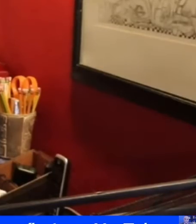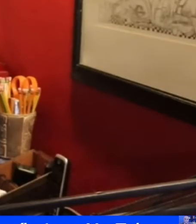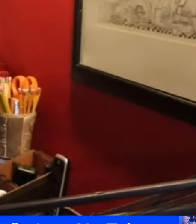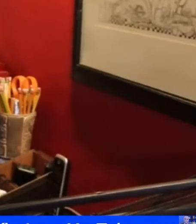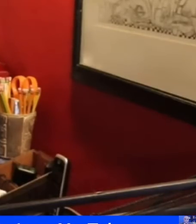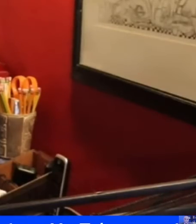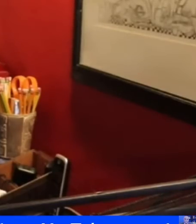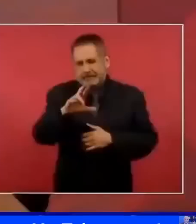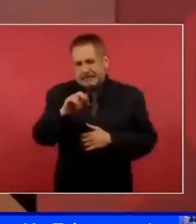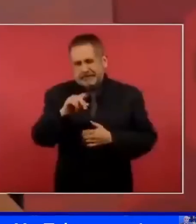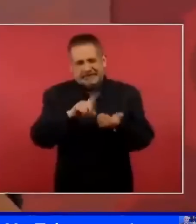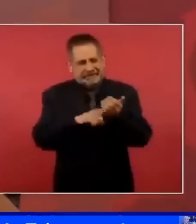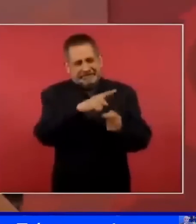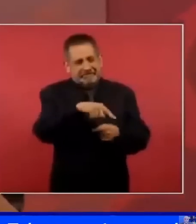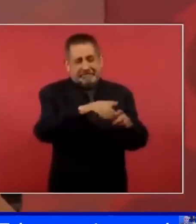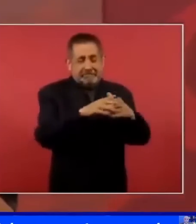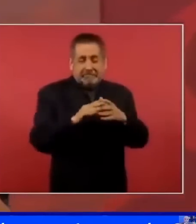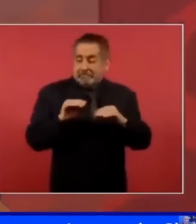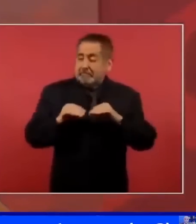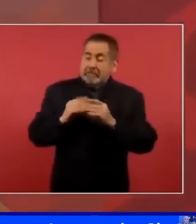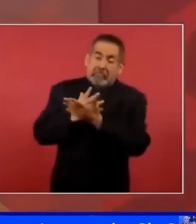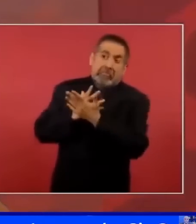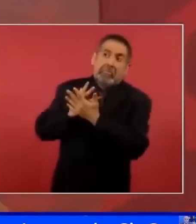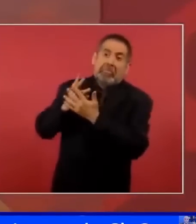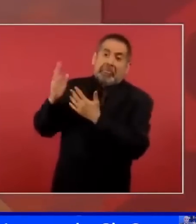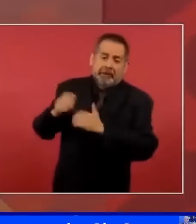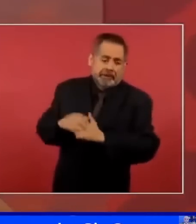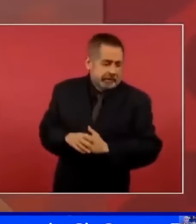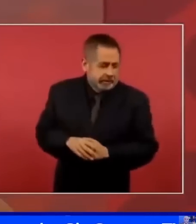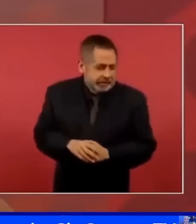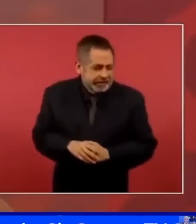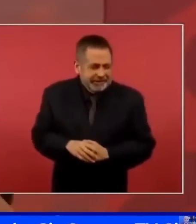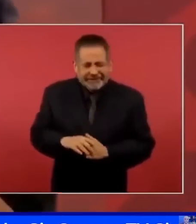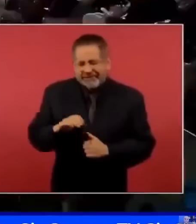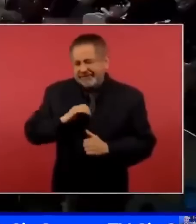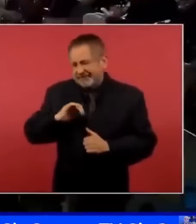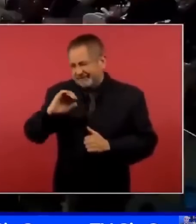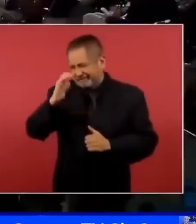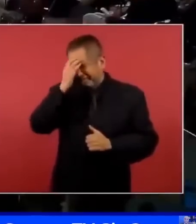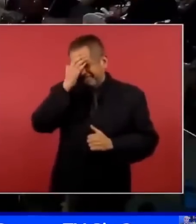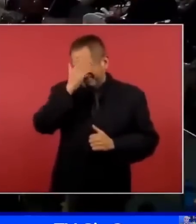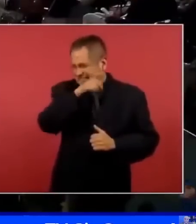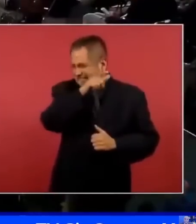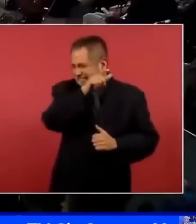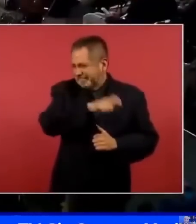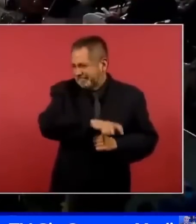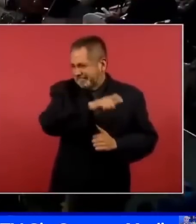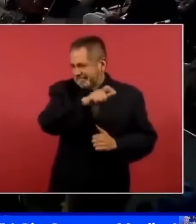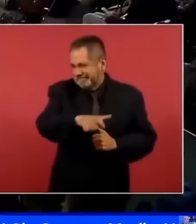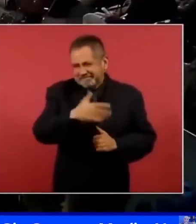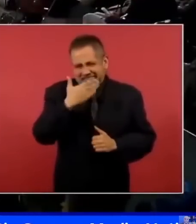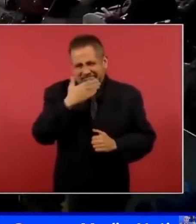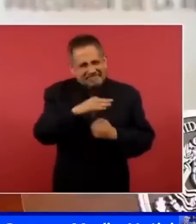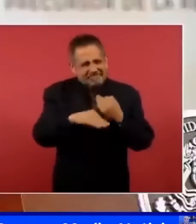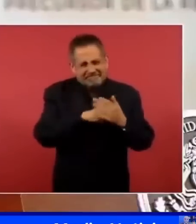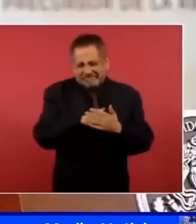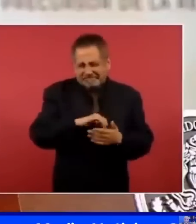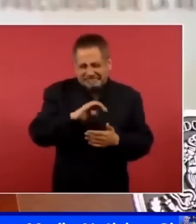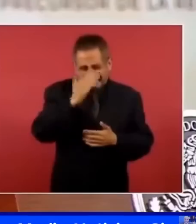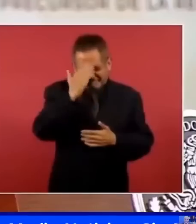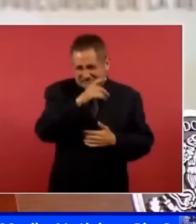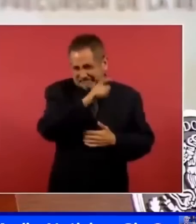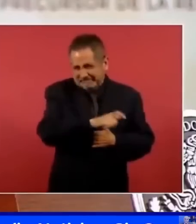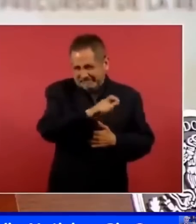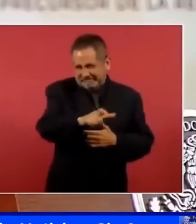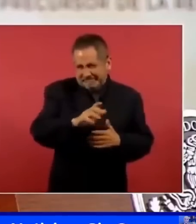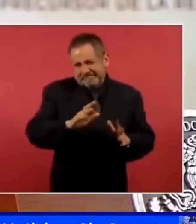élite. Entonces, los conozco bastante bien a todos,